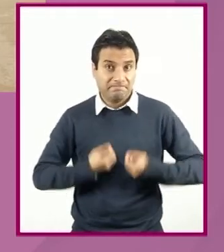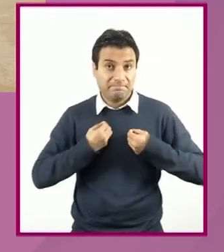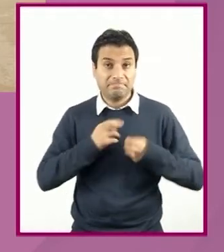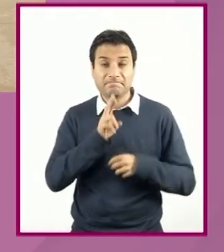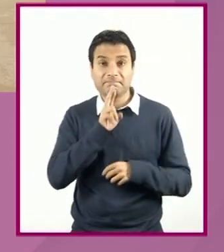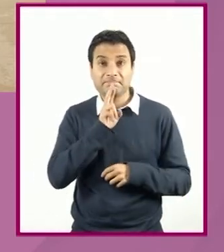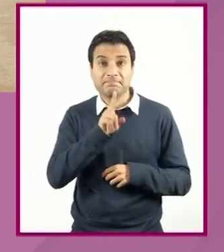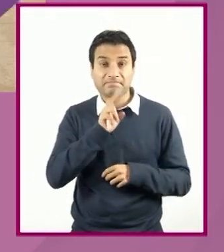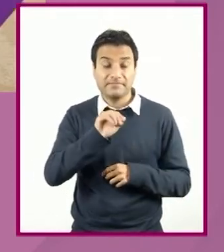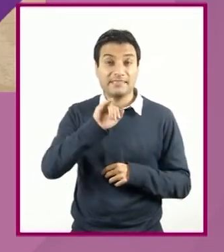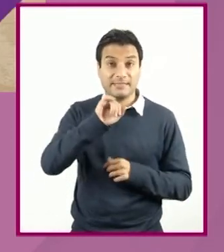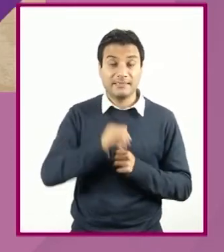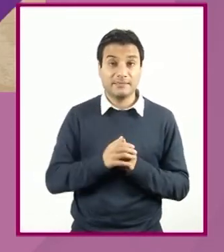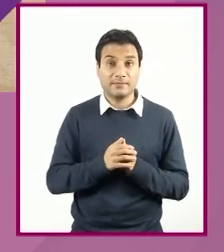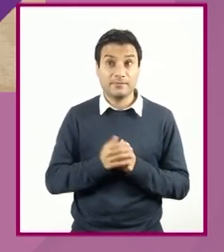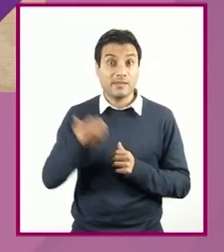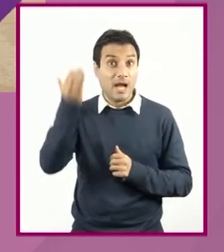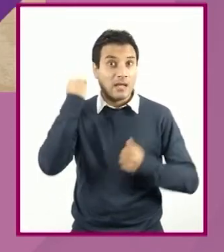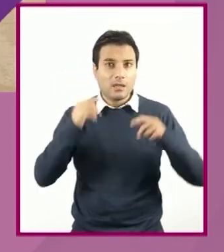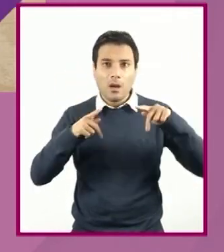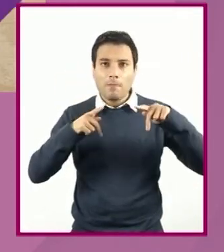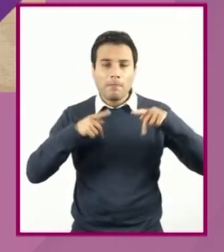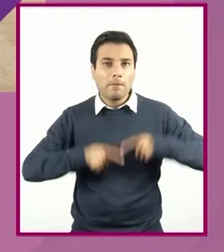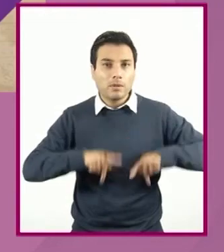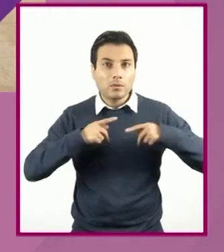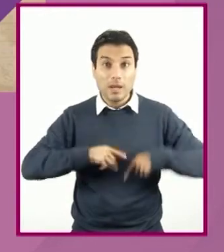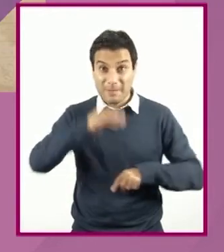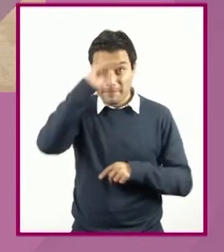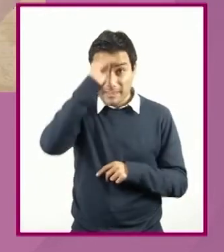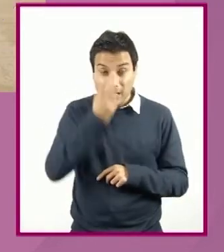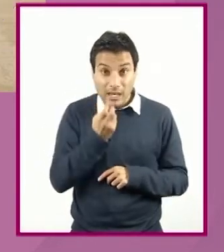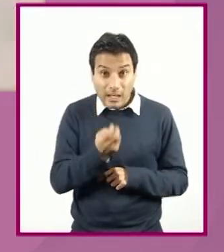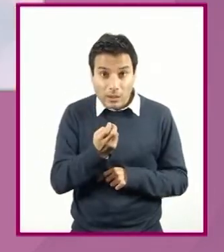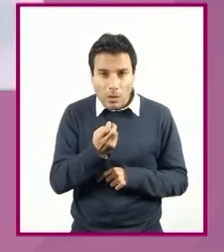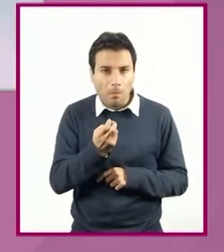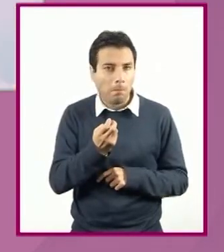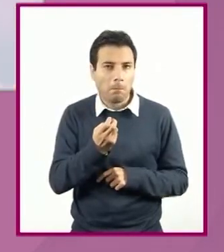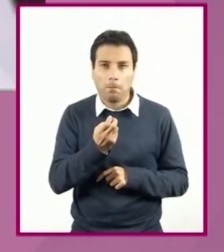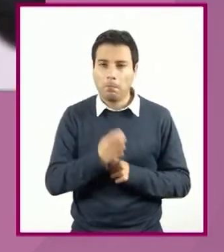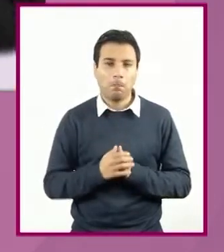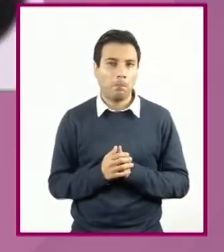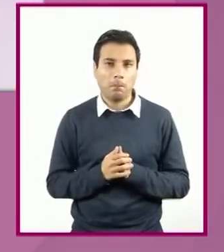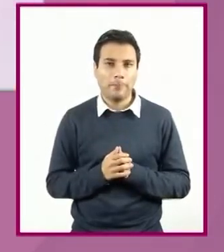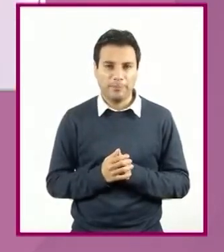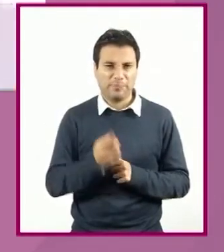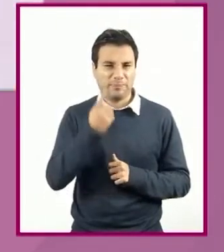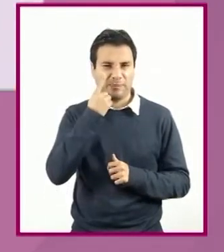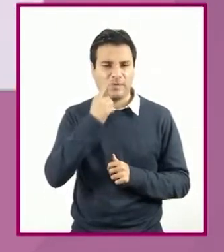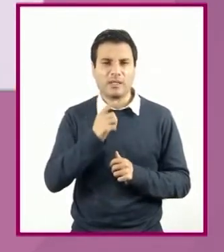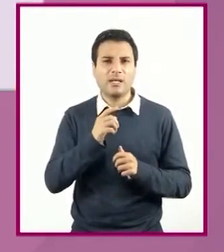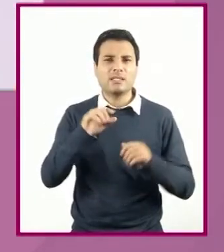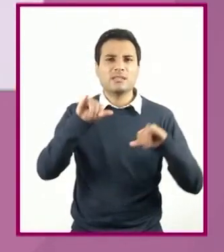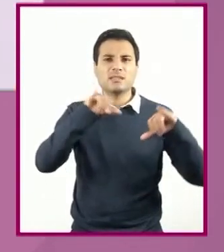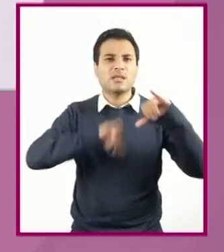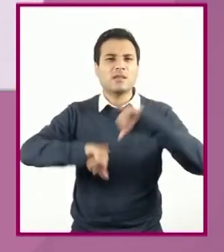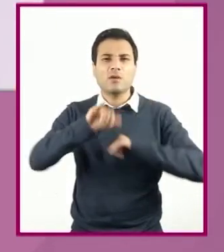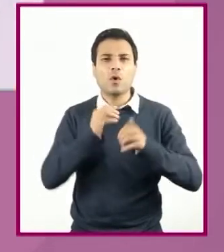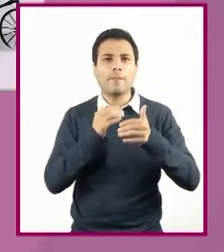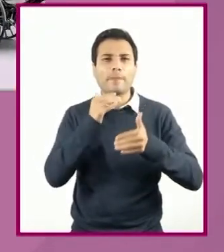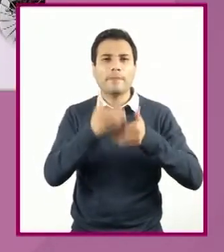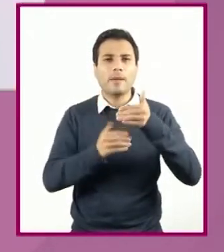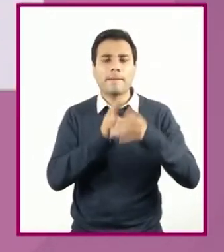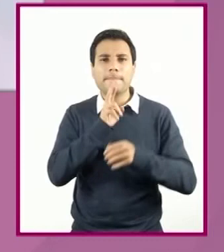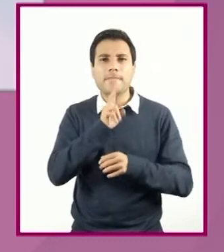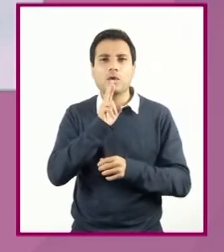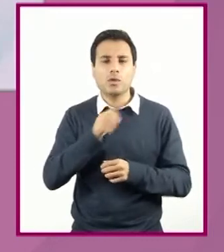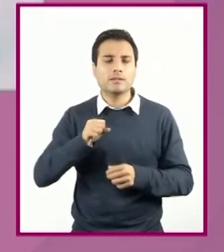forma que quizá entonces ni siquiera hubieran podido imaginar. Veamos algunos de los avances científicos más importantes del